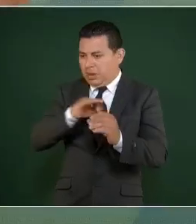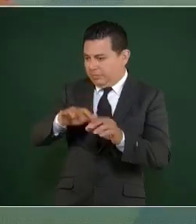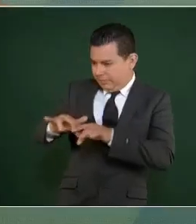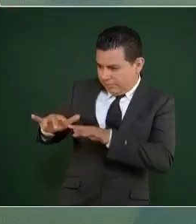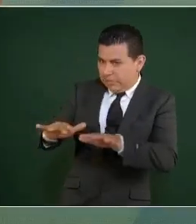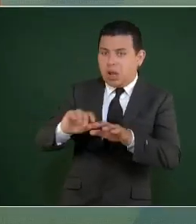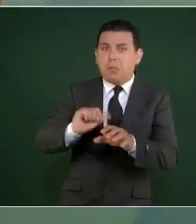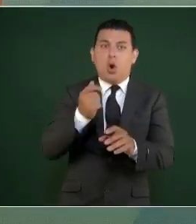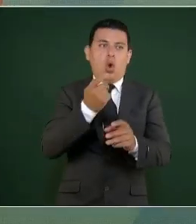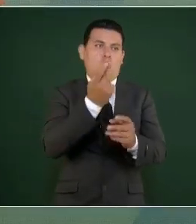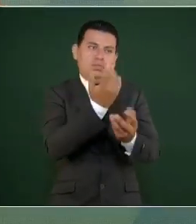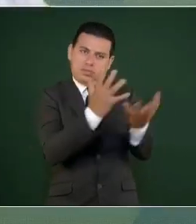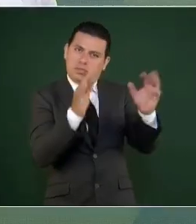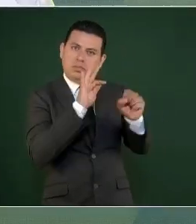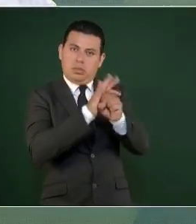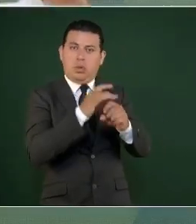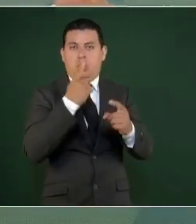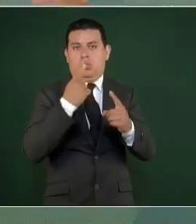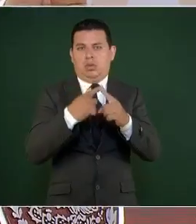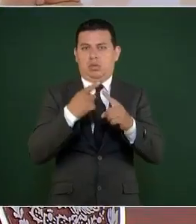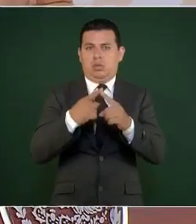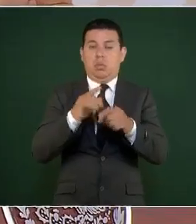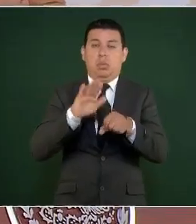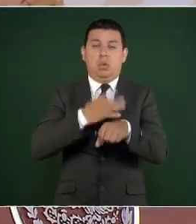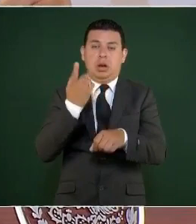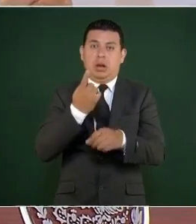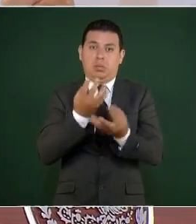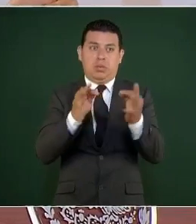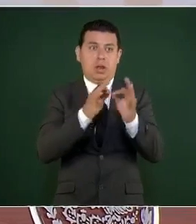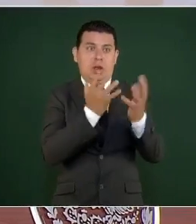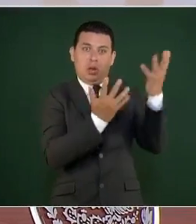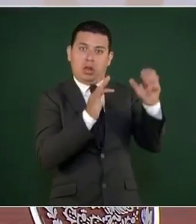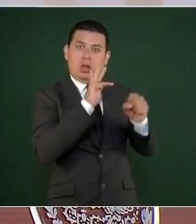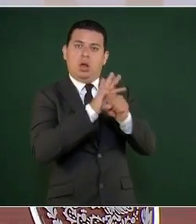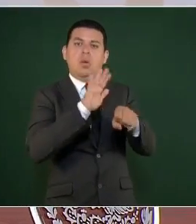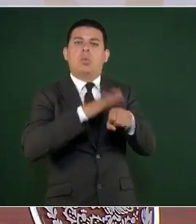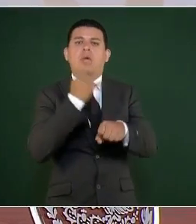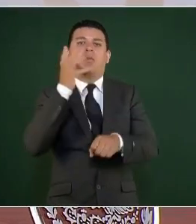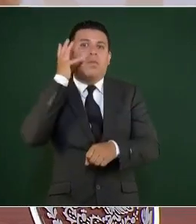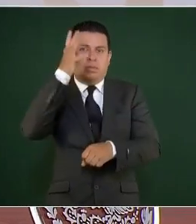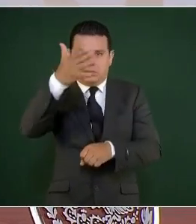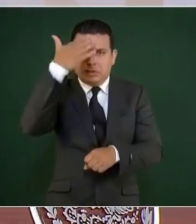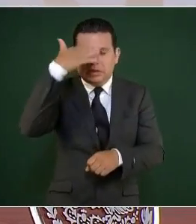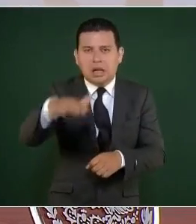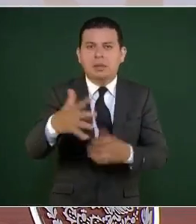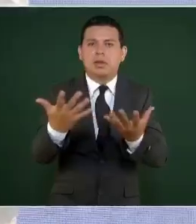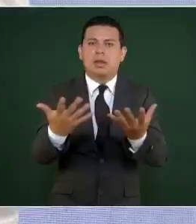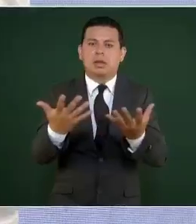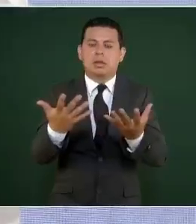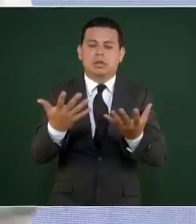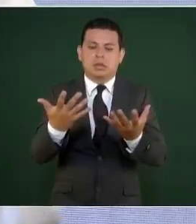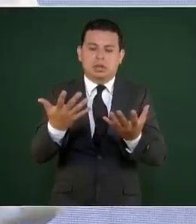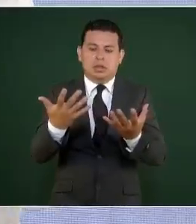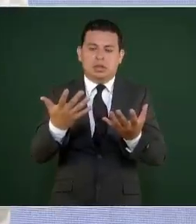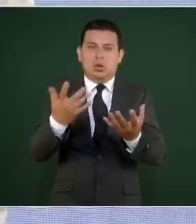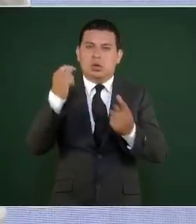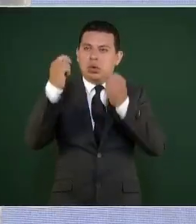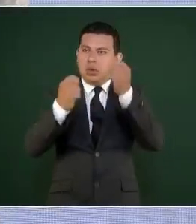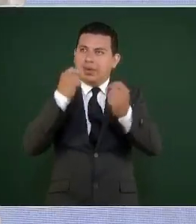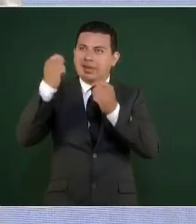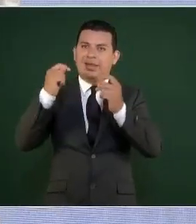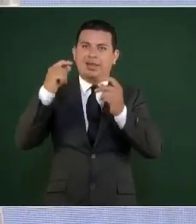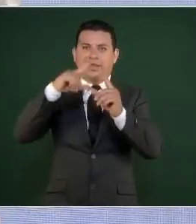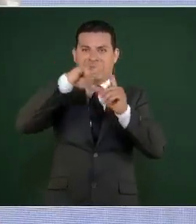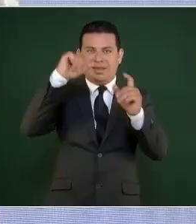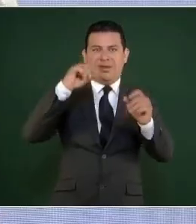Dos cosas. Primero, porque hacia futuro, ¿a qué van a ir los turistas